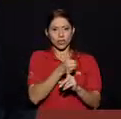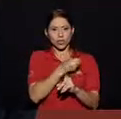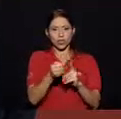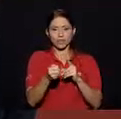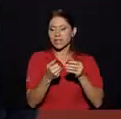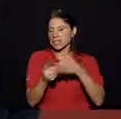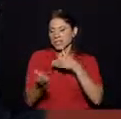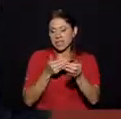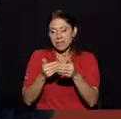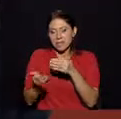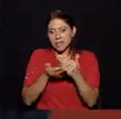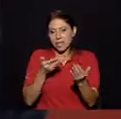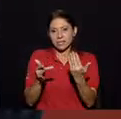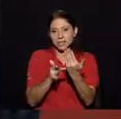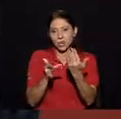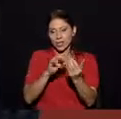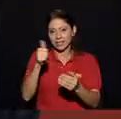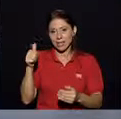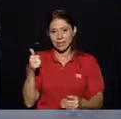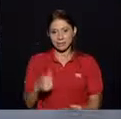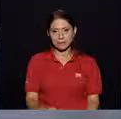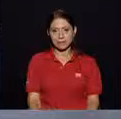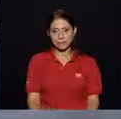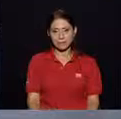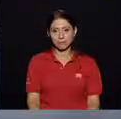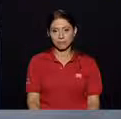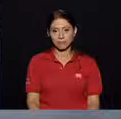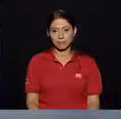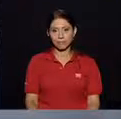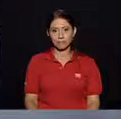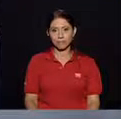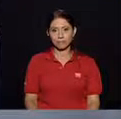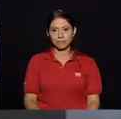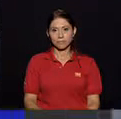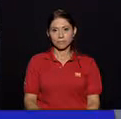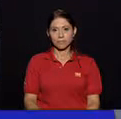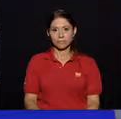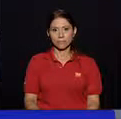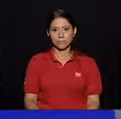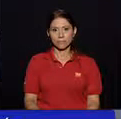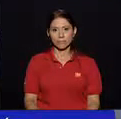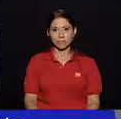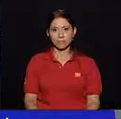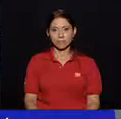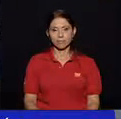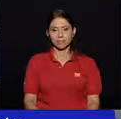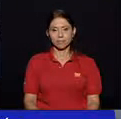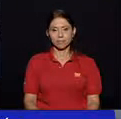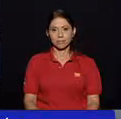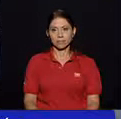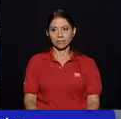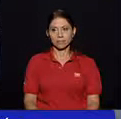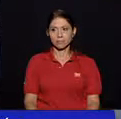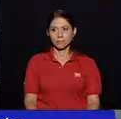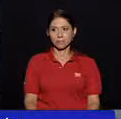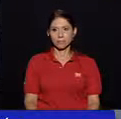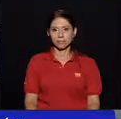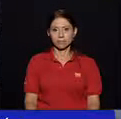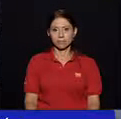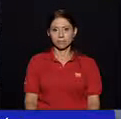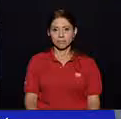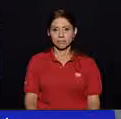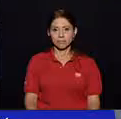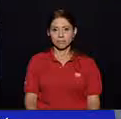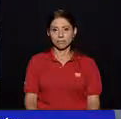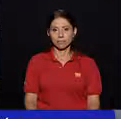de las tecnologías y demás. Ahora, la encuesta nos deja claro que la gente sabe qué es violencia contra